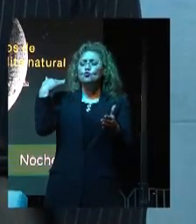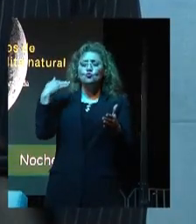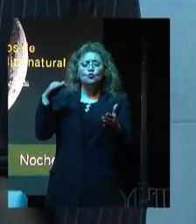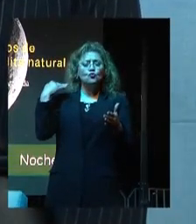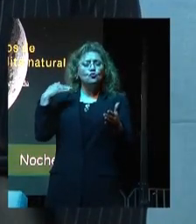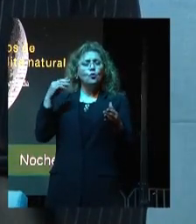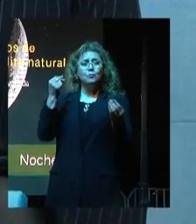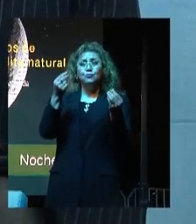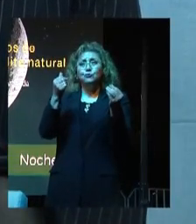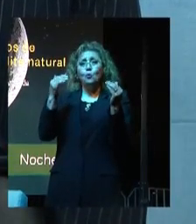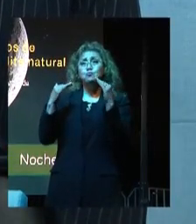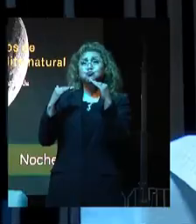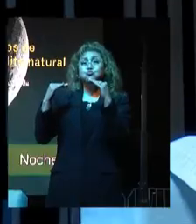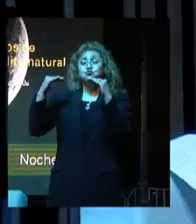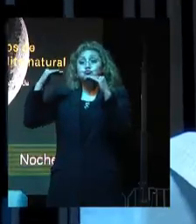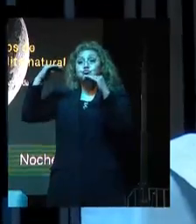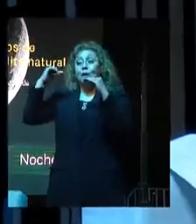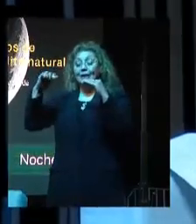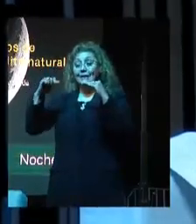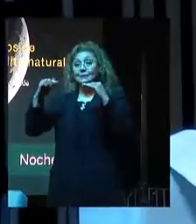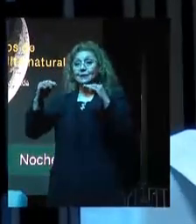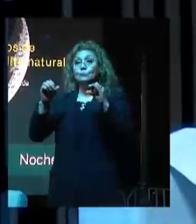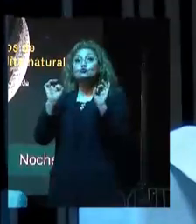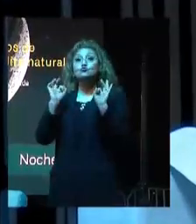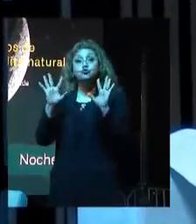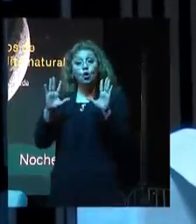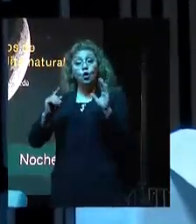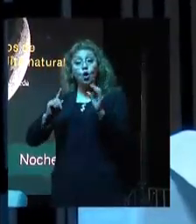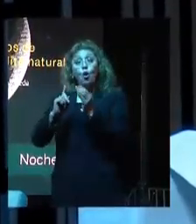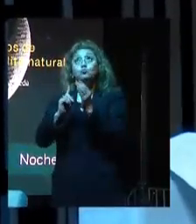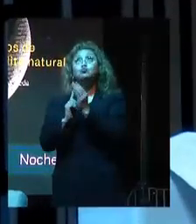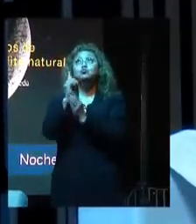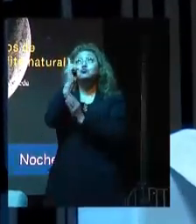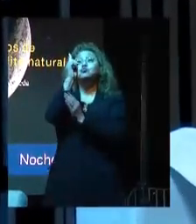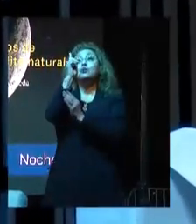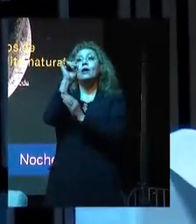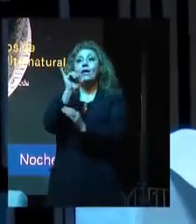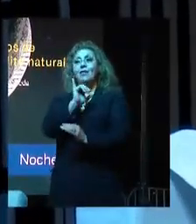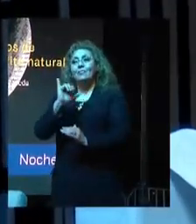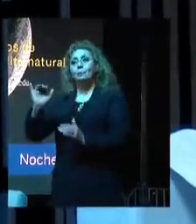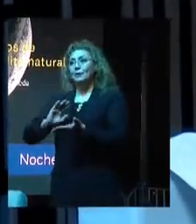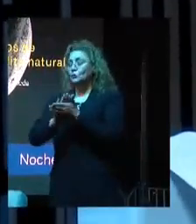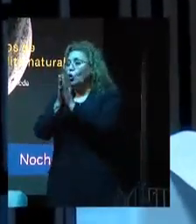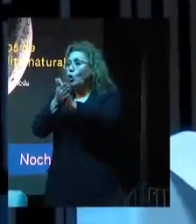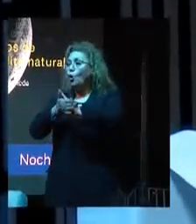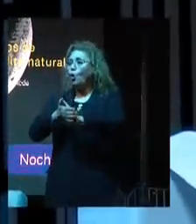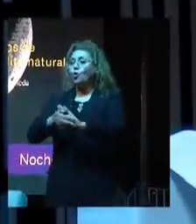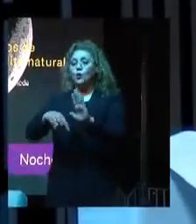luna. Y ese es el costo del puro cohete. Y después el costo de toda la operación.